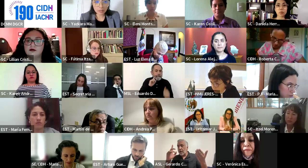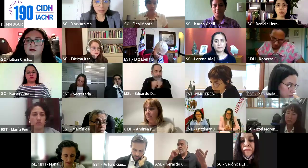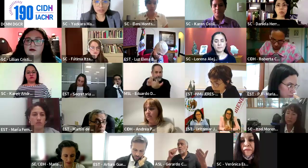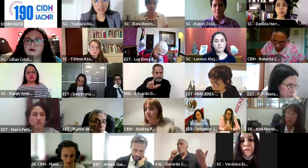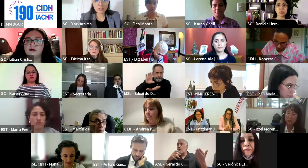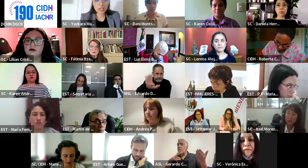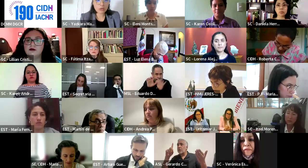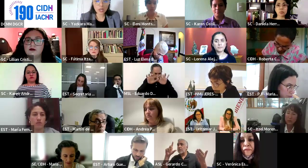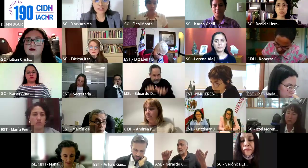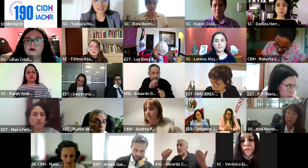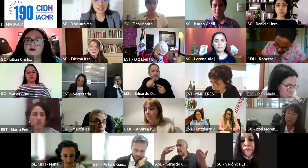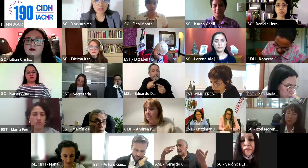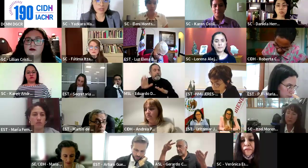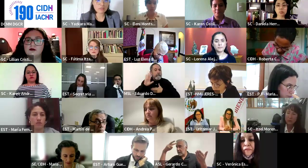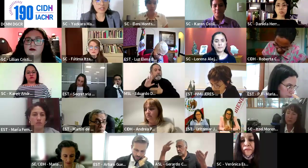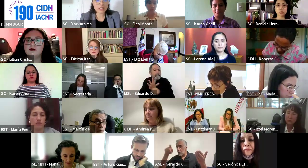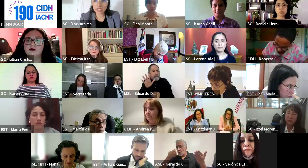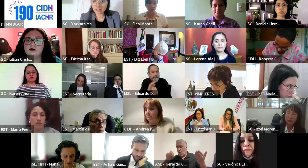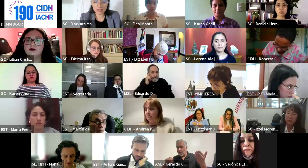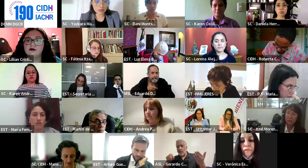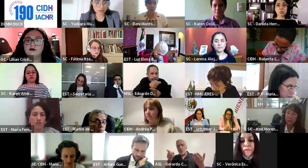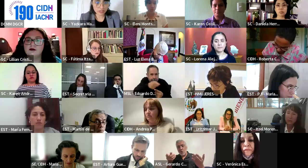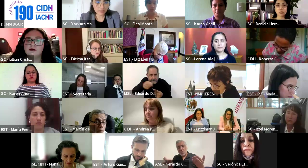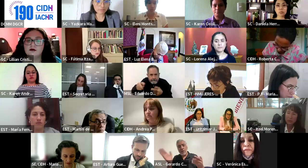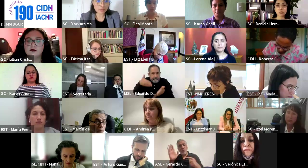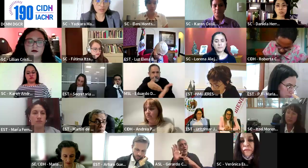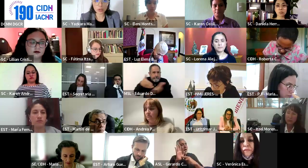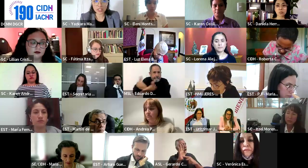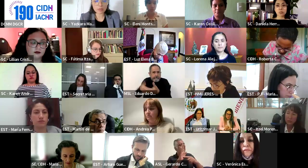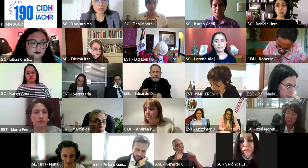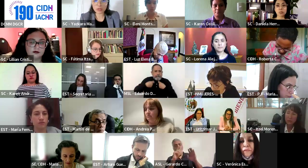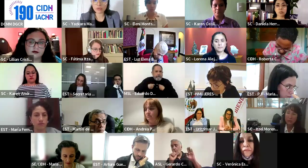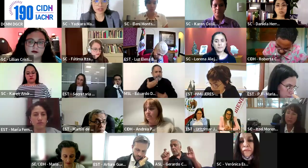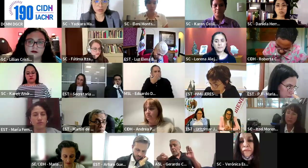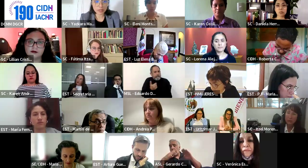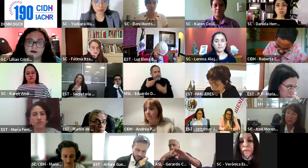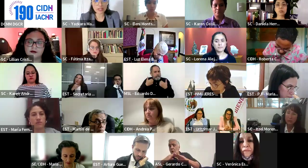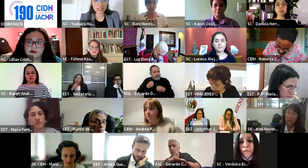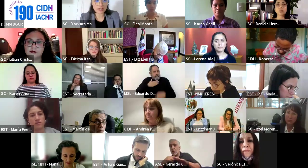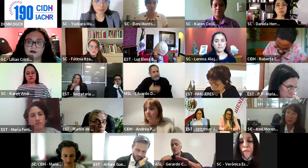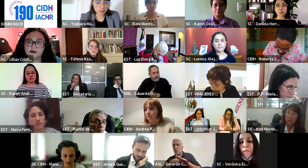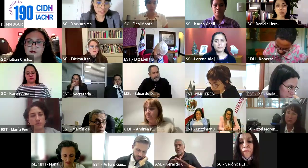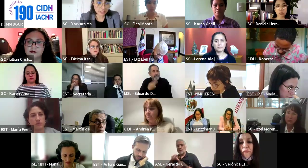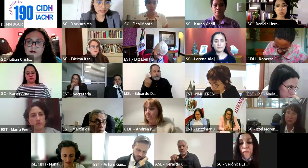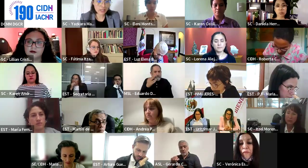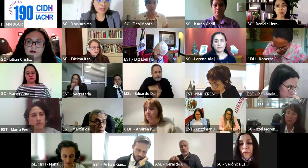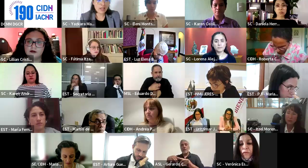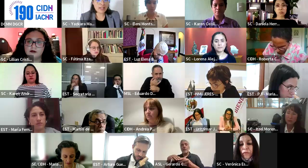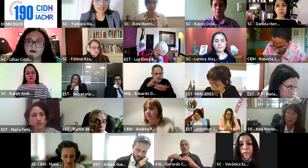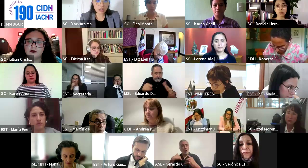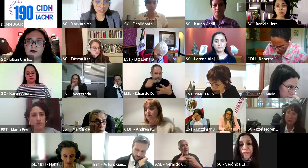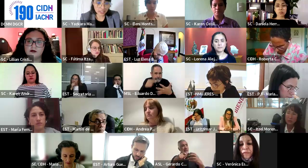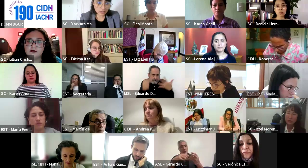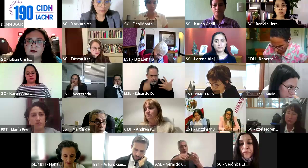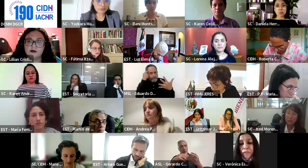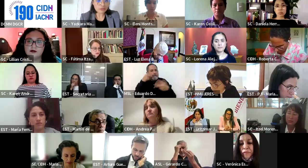y que también permita identificar cuáles están siendo esas barreras para acceder a la justicia, de modo que tengamos mayor información para poder atacar estas problemáticas.